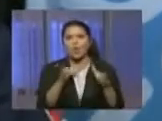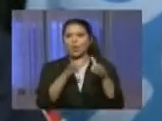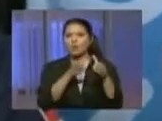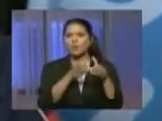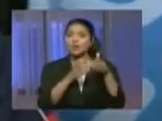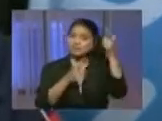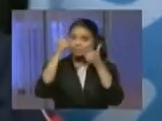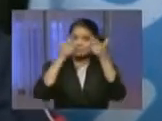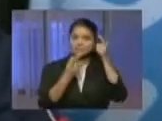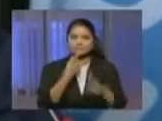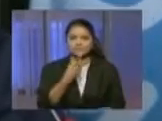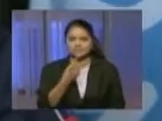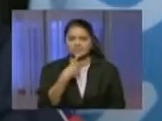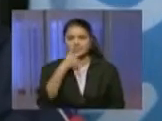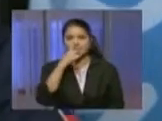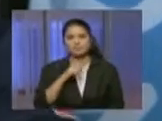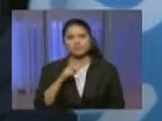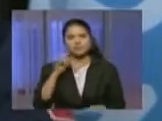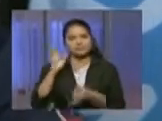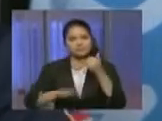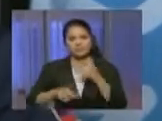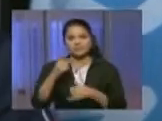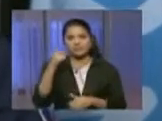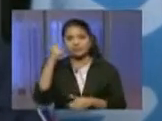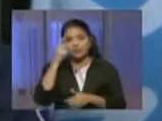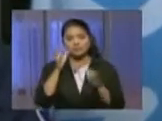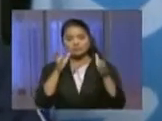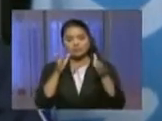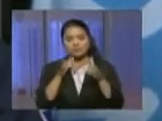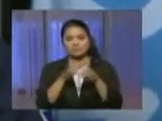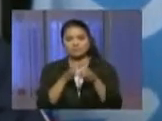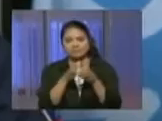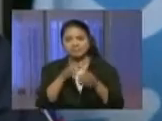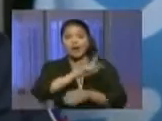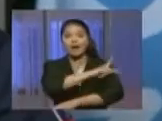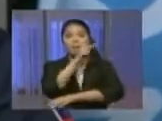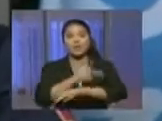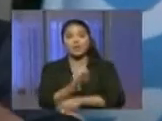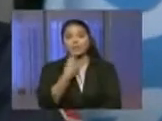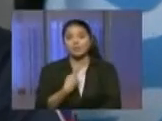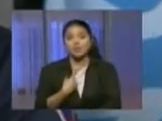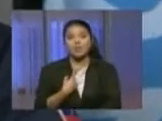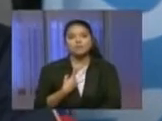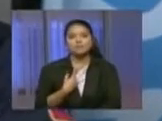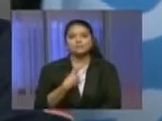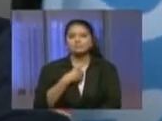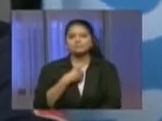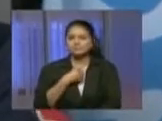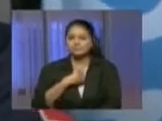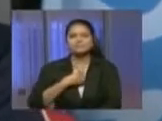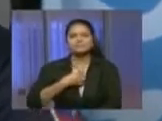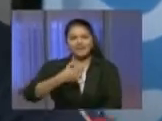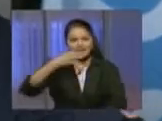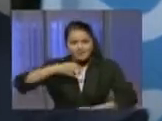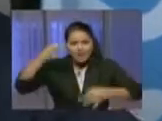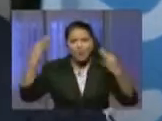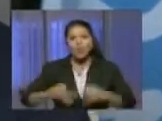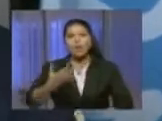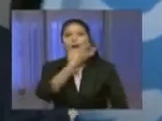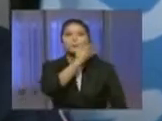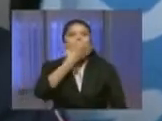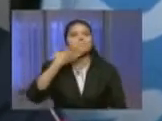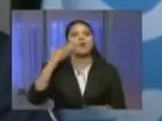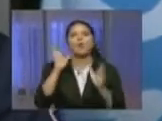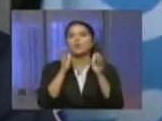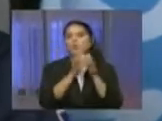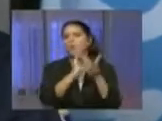comandante Chávez aquella última oportunidad cuando se reunió con nosotros en el poliedros nos decía que no tenía la menor duda que era la mejor generación que